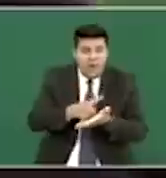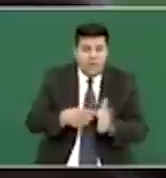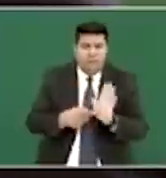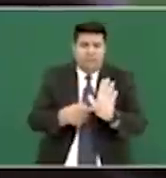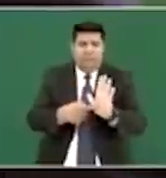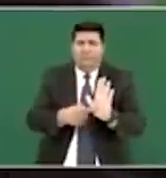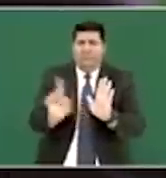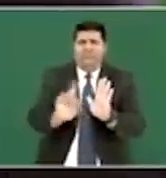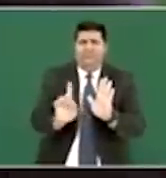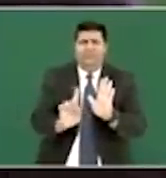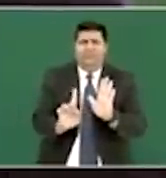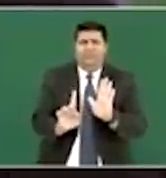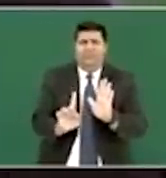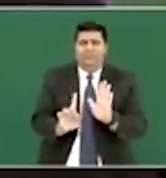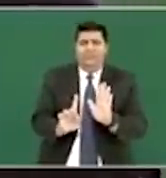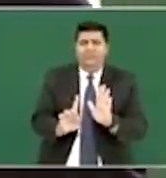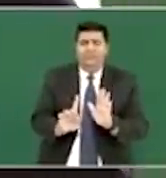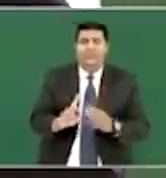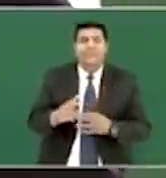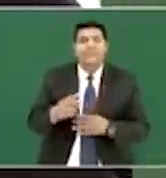es ver